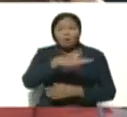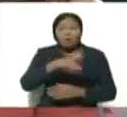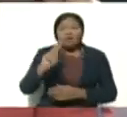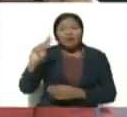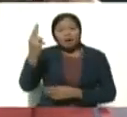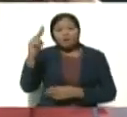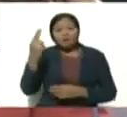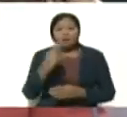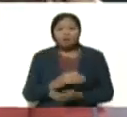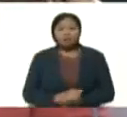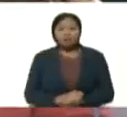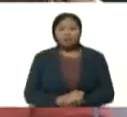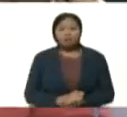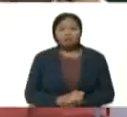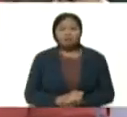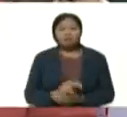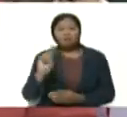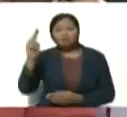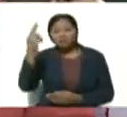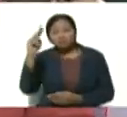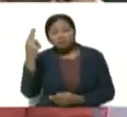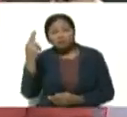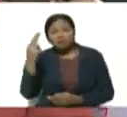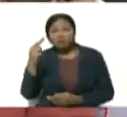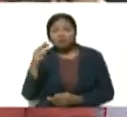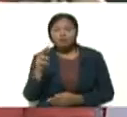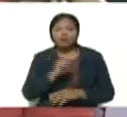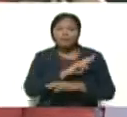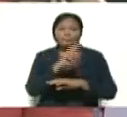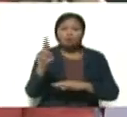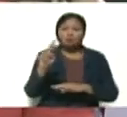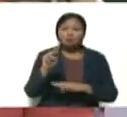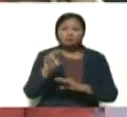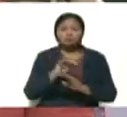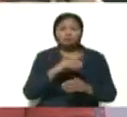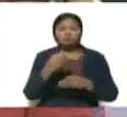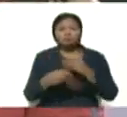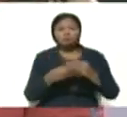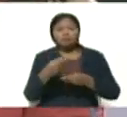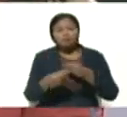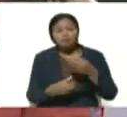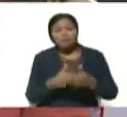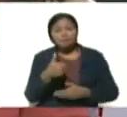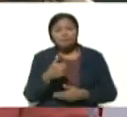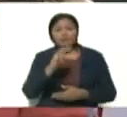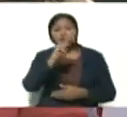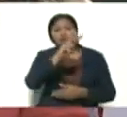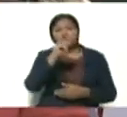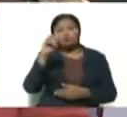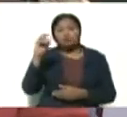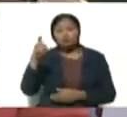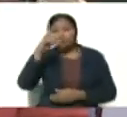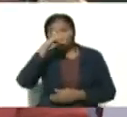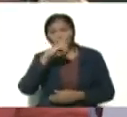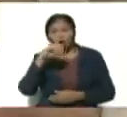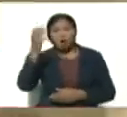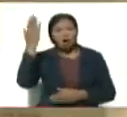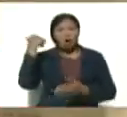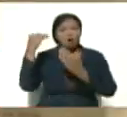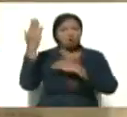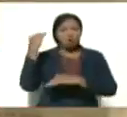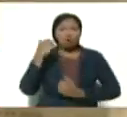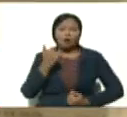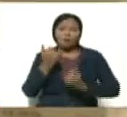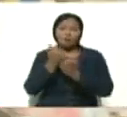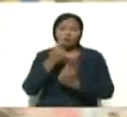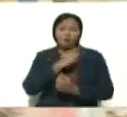Haití. Haití, una república que hace más de 200 años nos dio